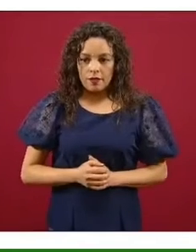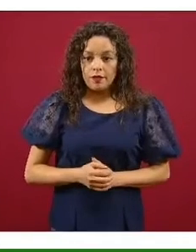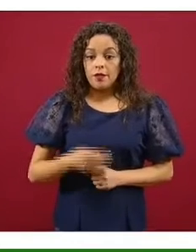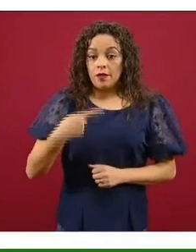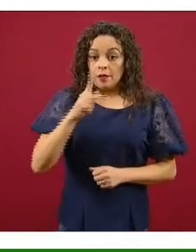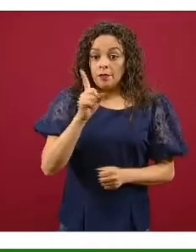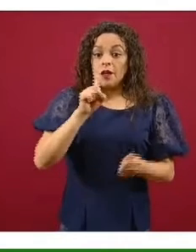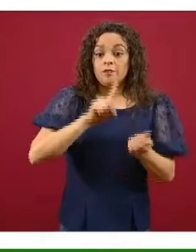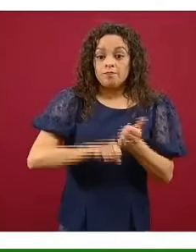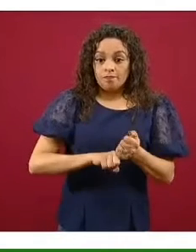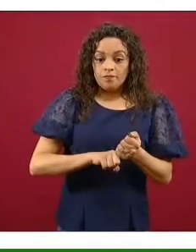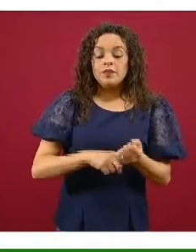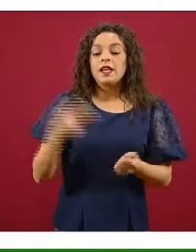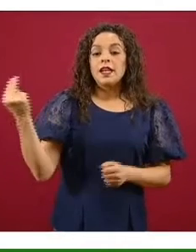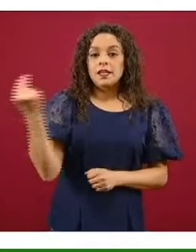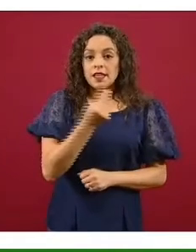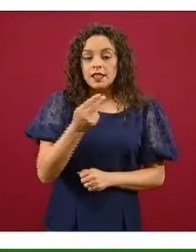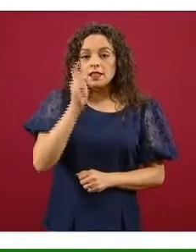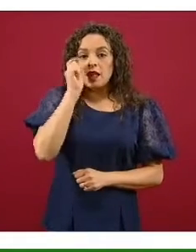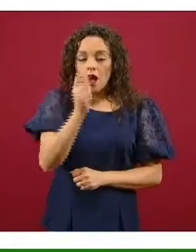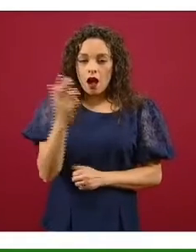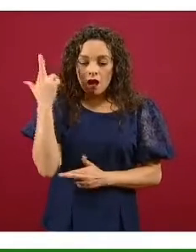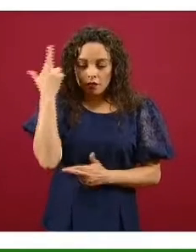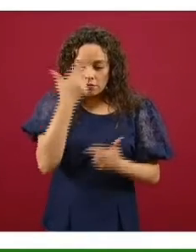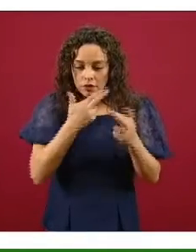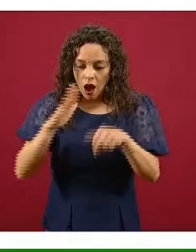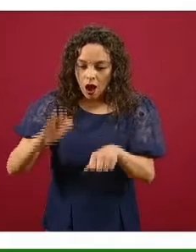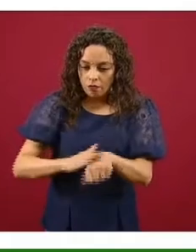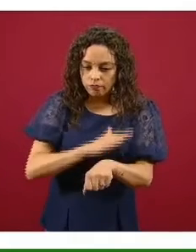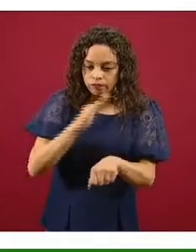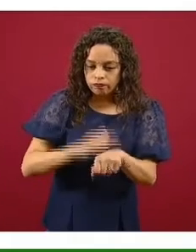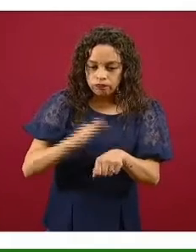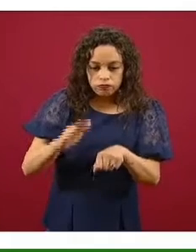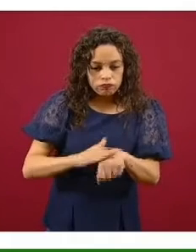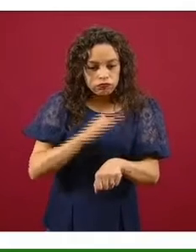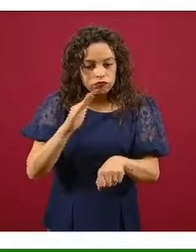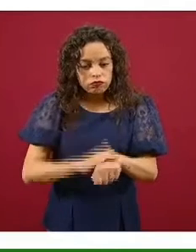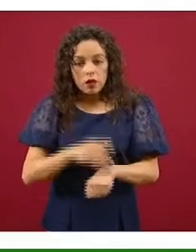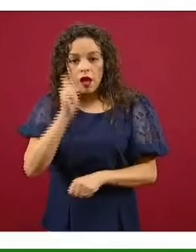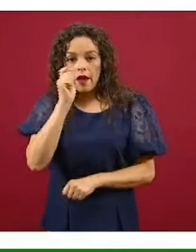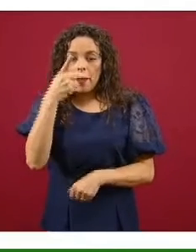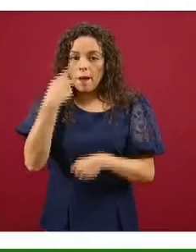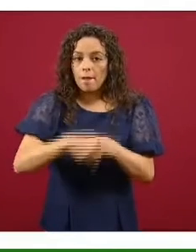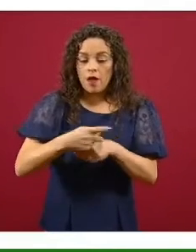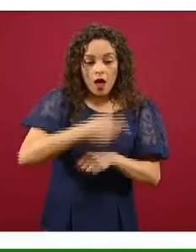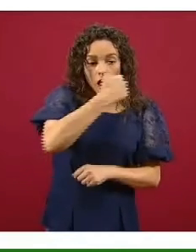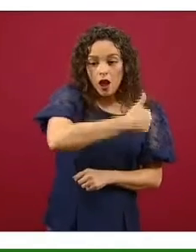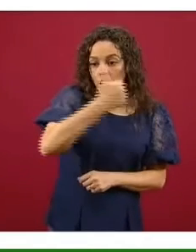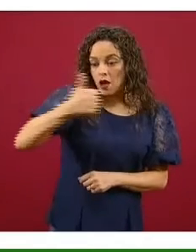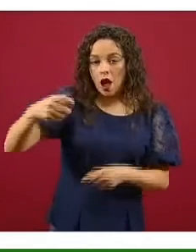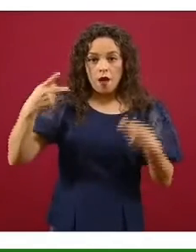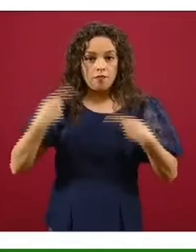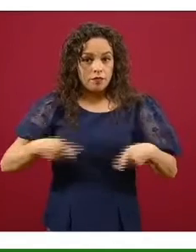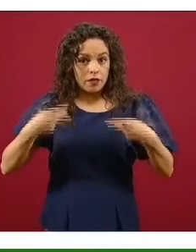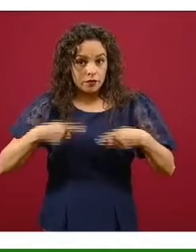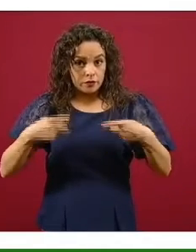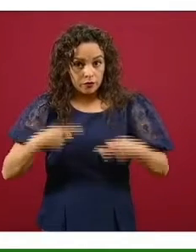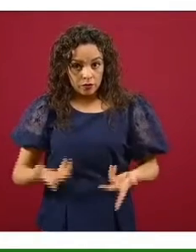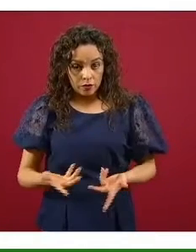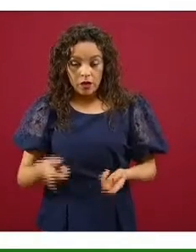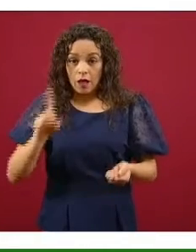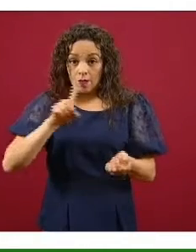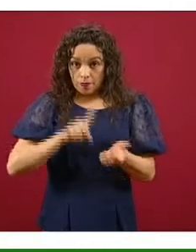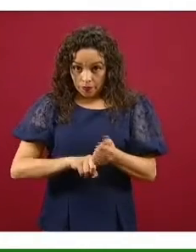esta parte de una evaluación del riesgo de cada uno de los individuos. No podemos tener paquetes de